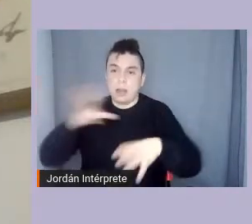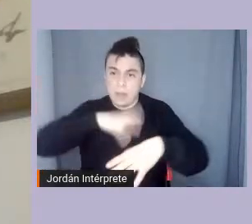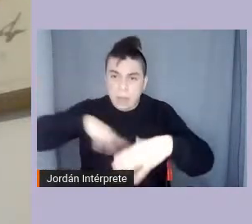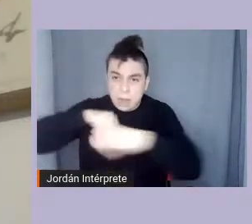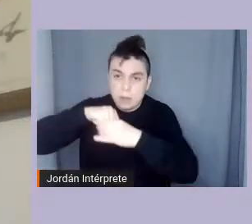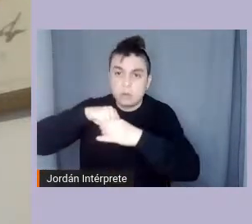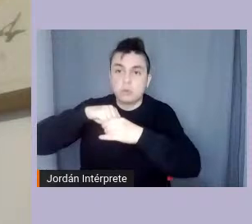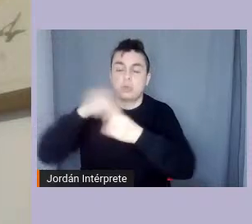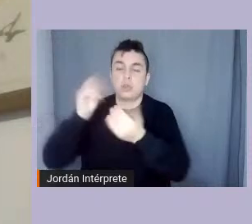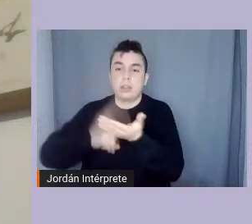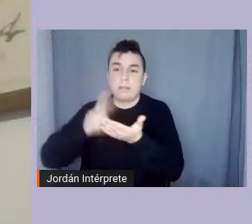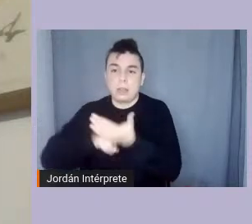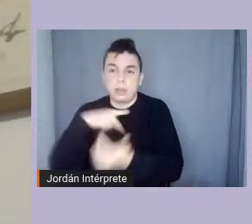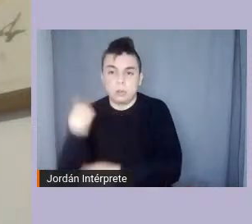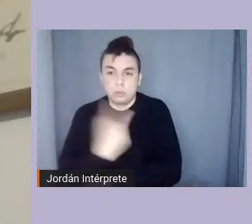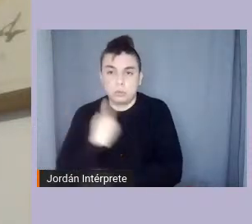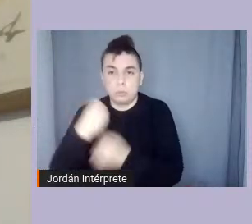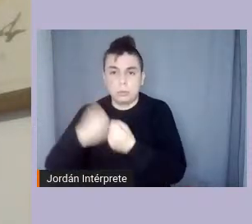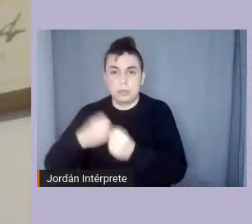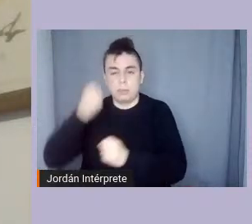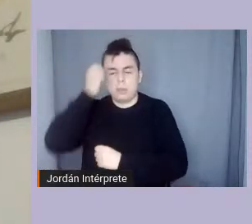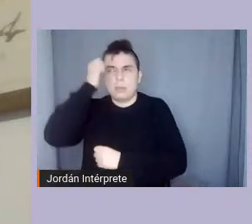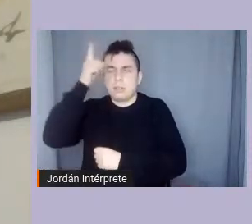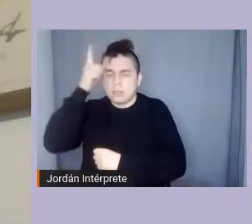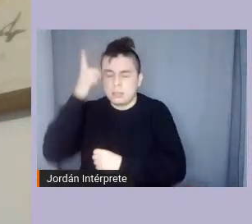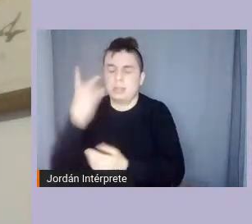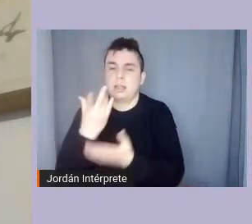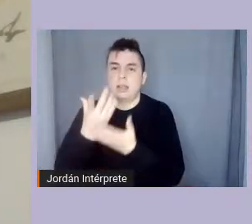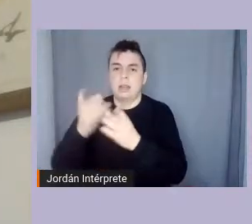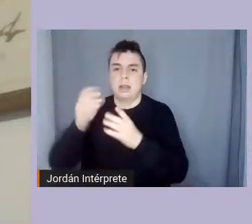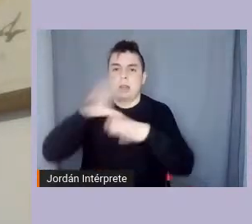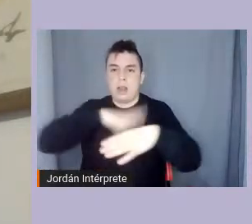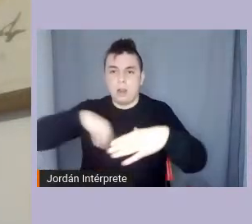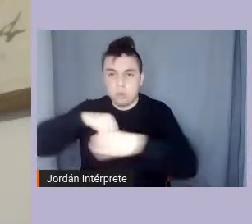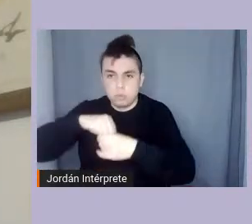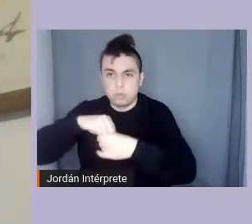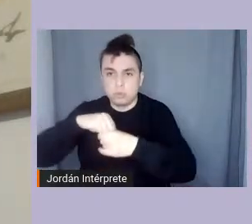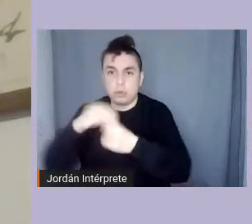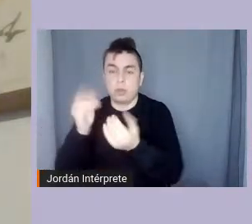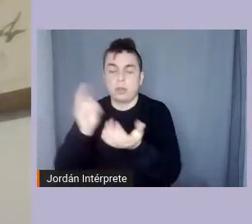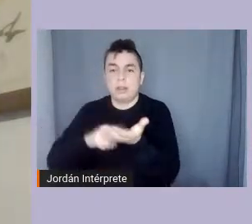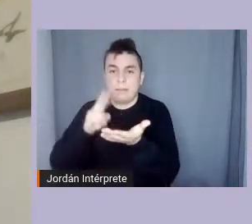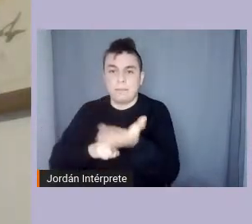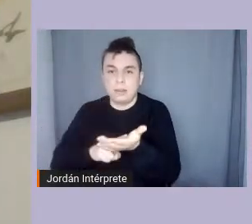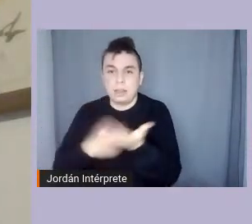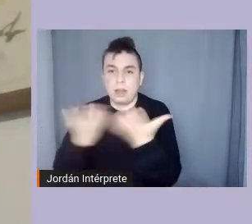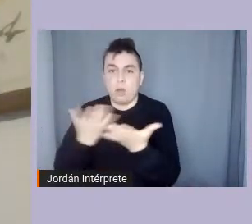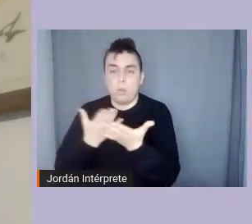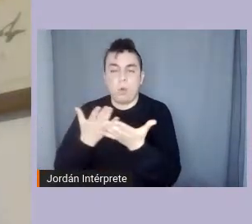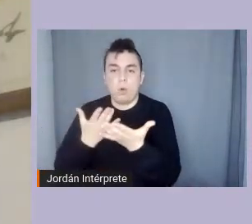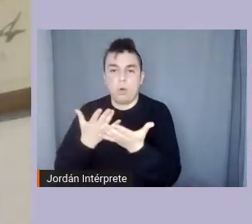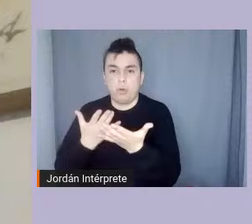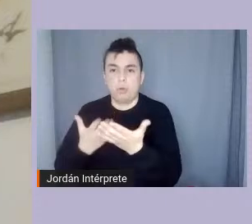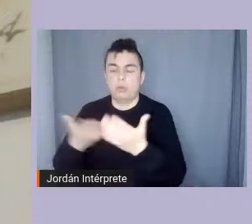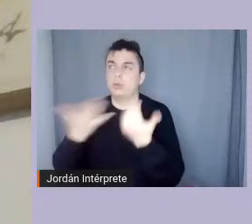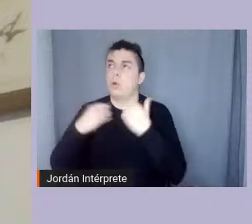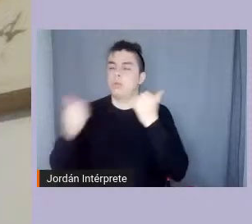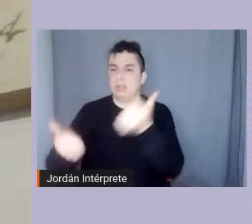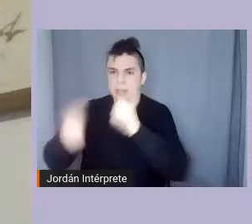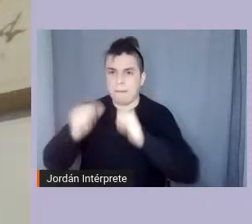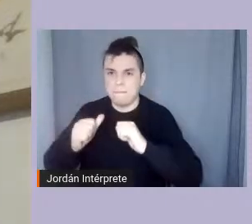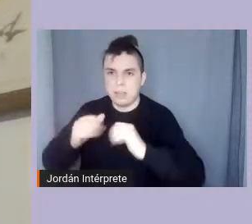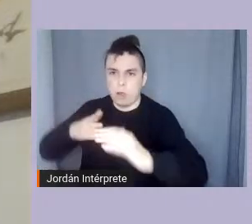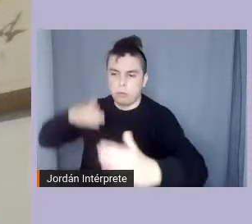realmente miremos la inclusión, pero como realmente como un nuevo, como el desafío